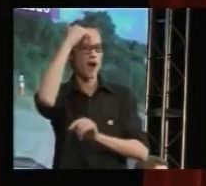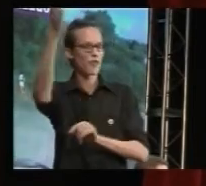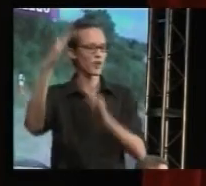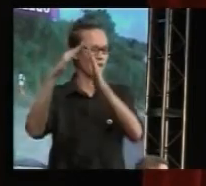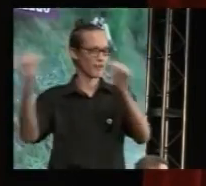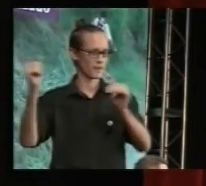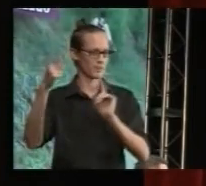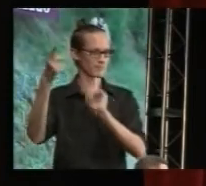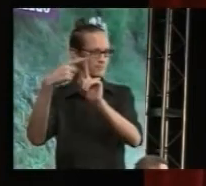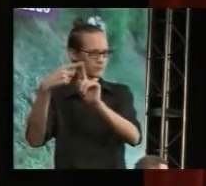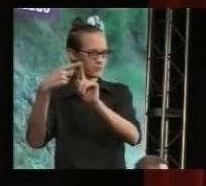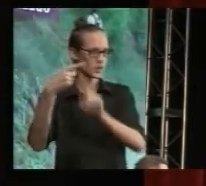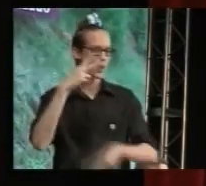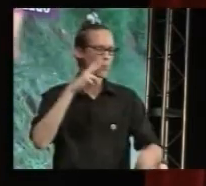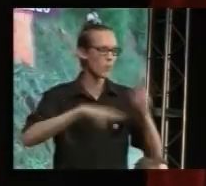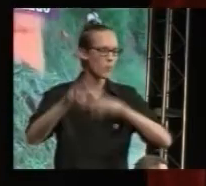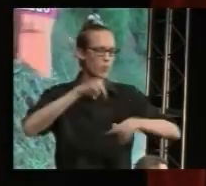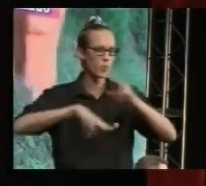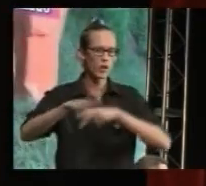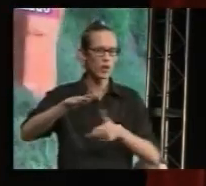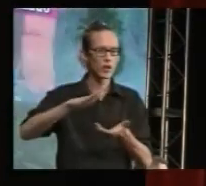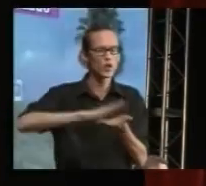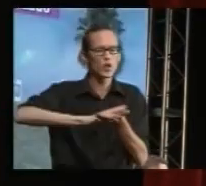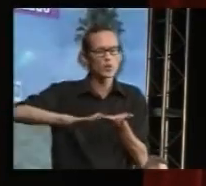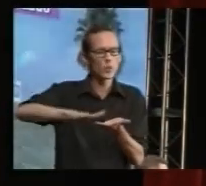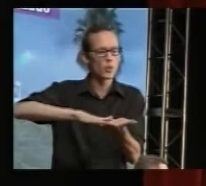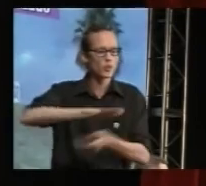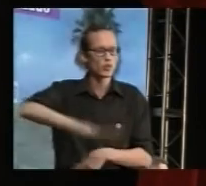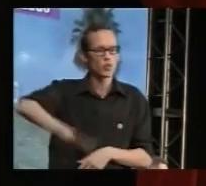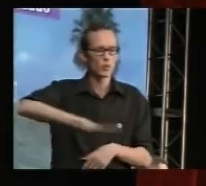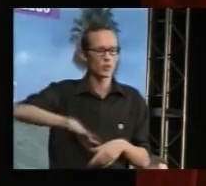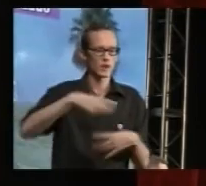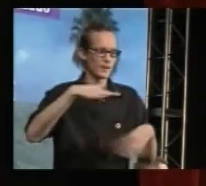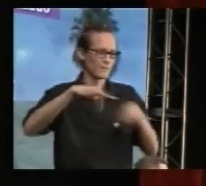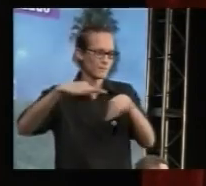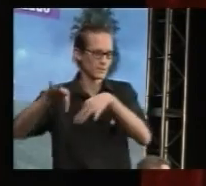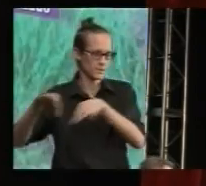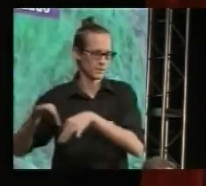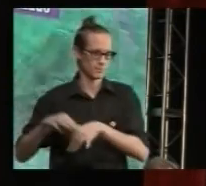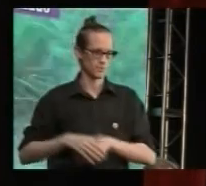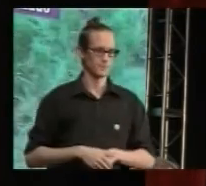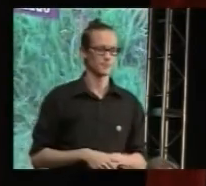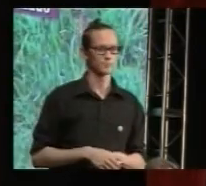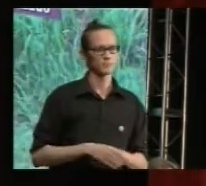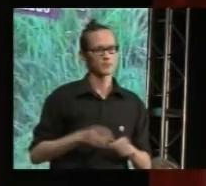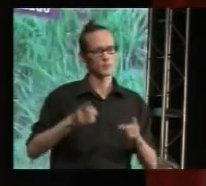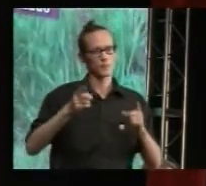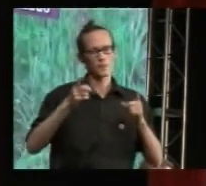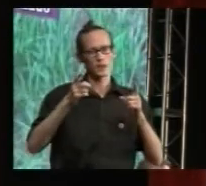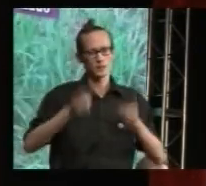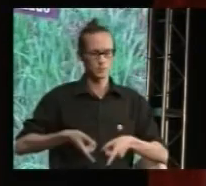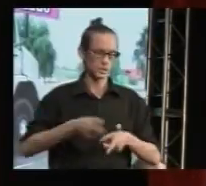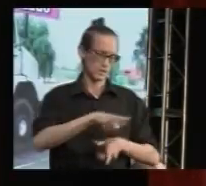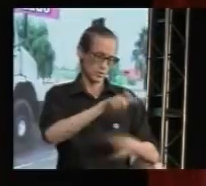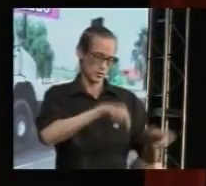ciudad, buscando nuevos espacios de comercialización. También estamos incorporando a los